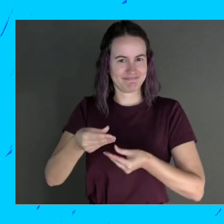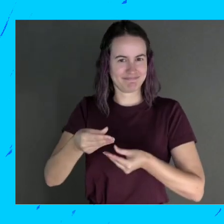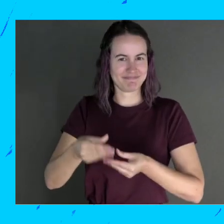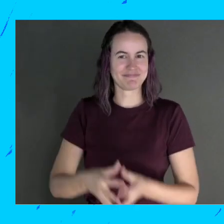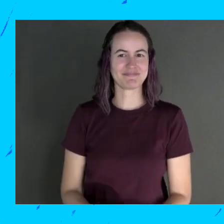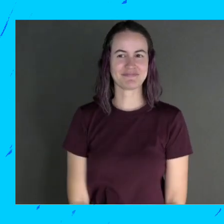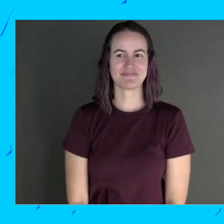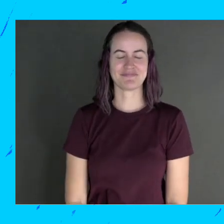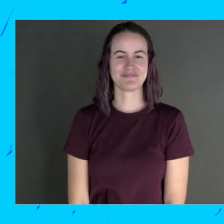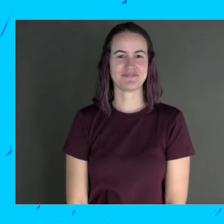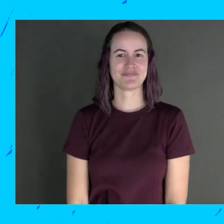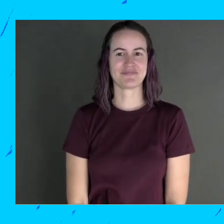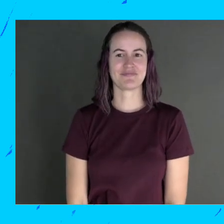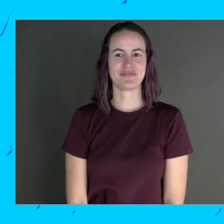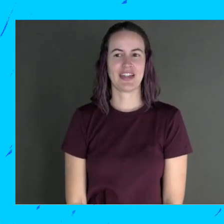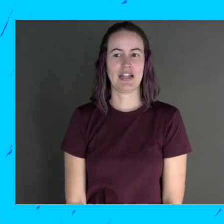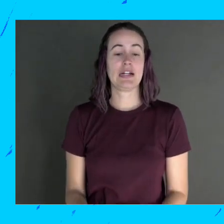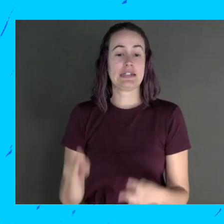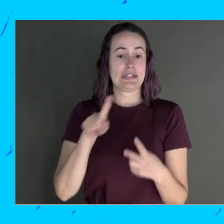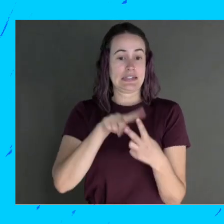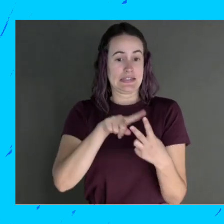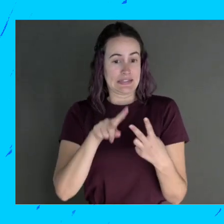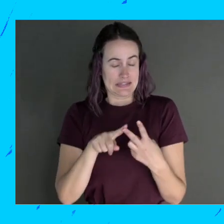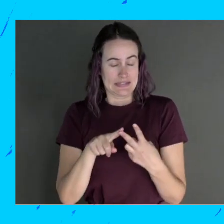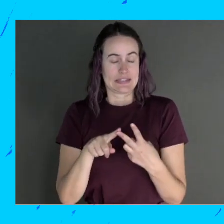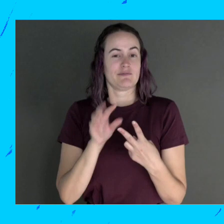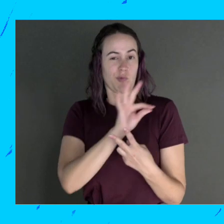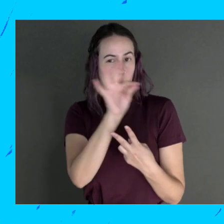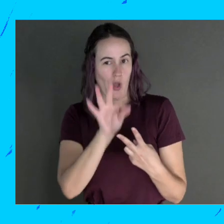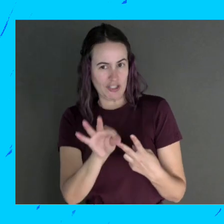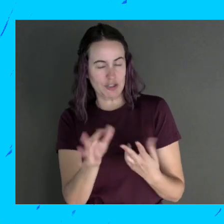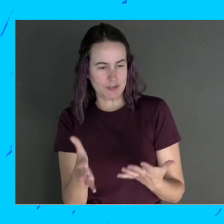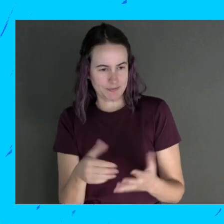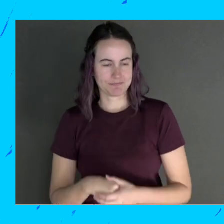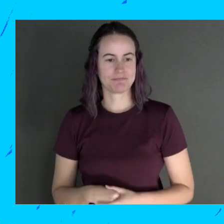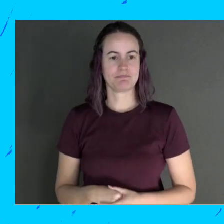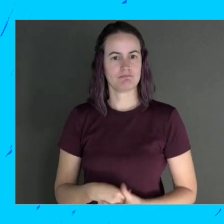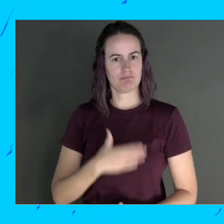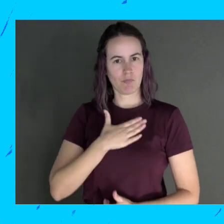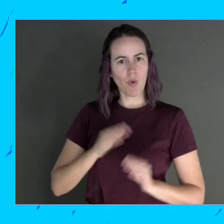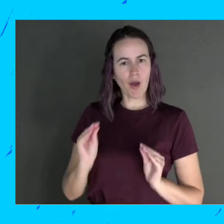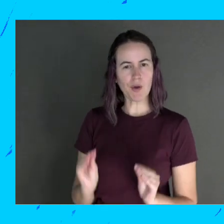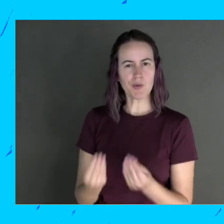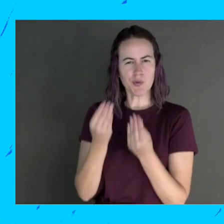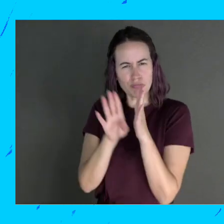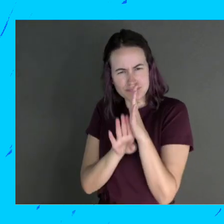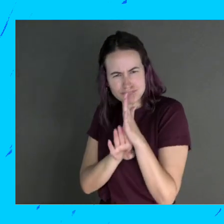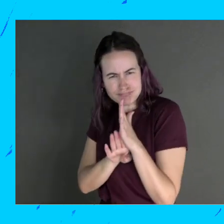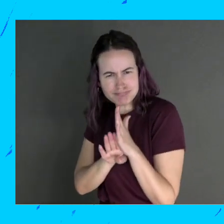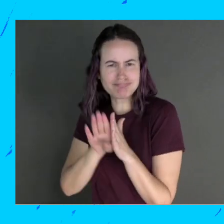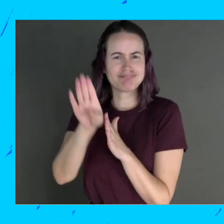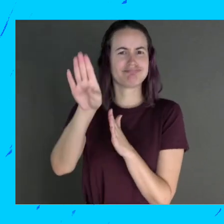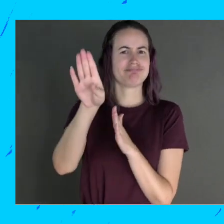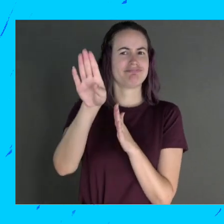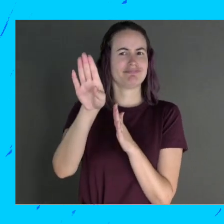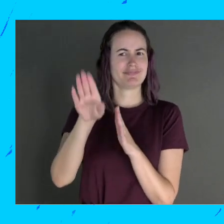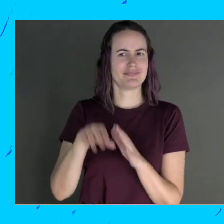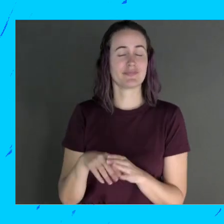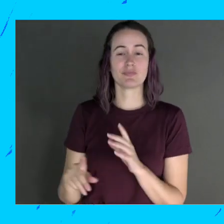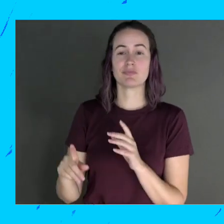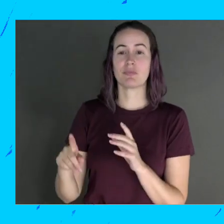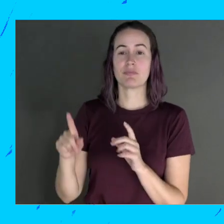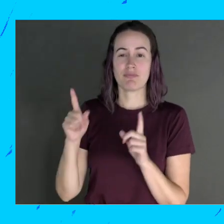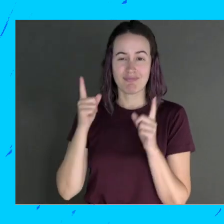de ver esta segunda edición. Dos cosas con relación a la agenda. Para garantizar que los jóvenes puedan